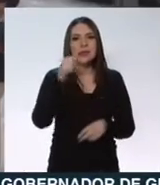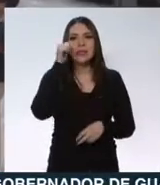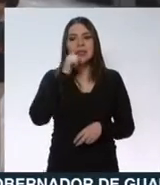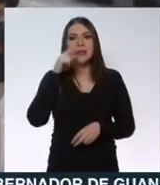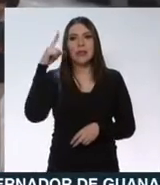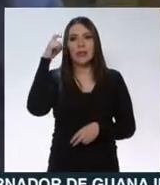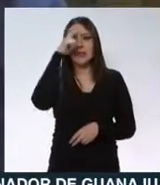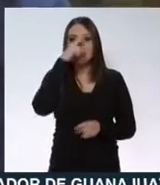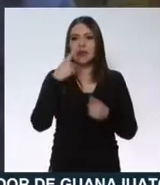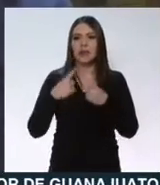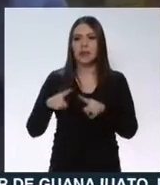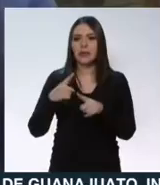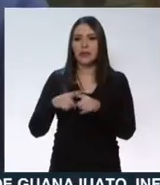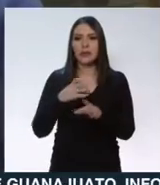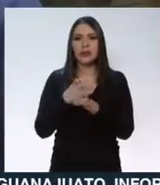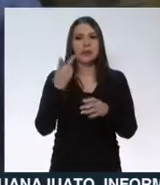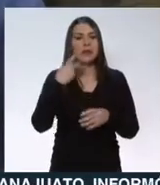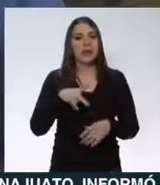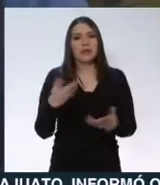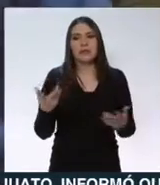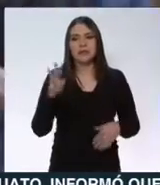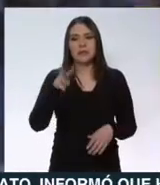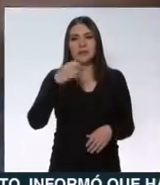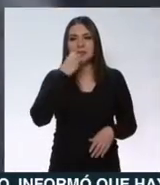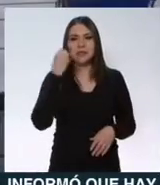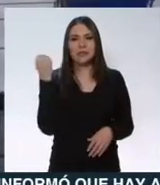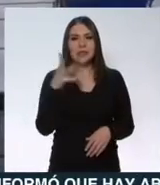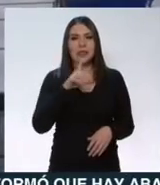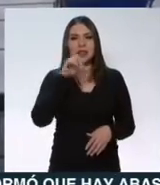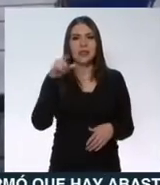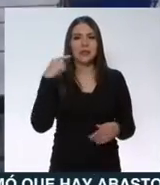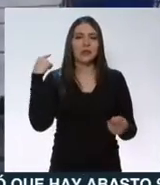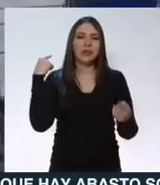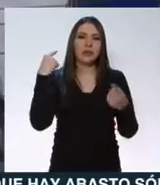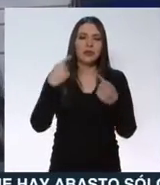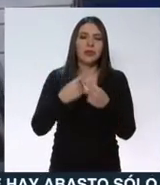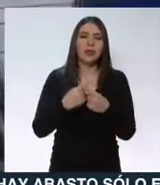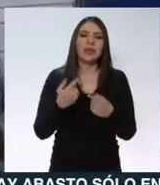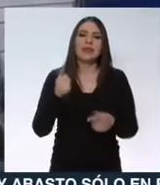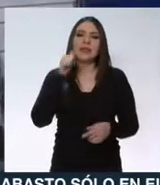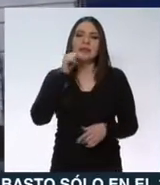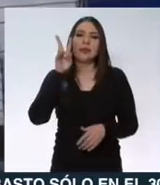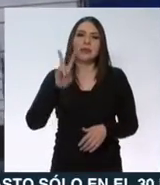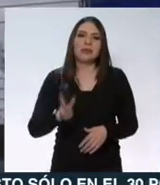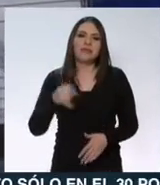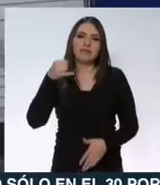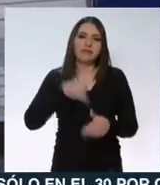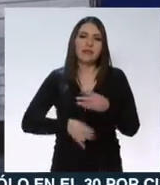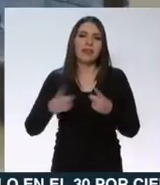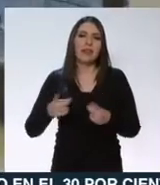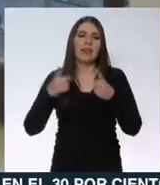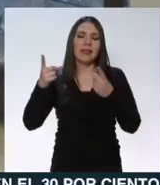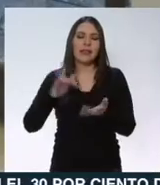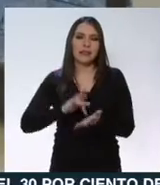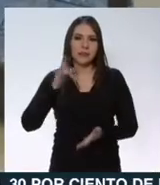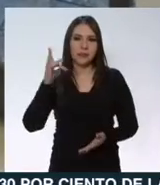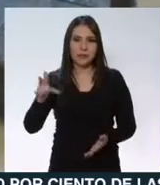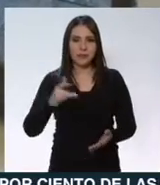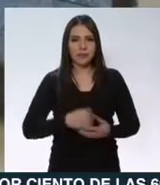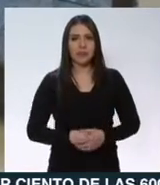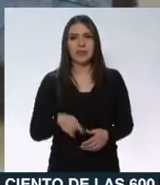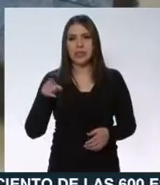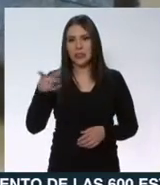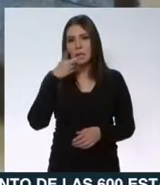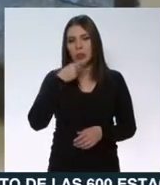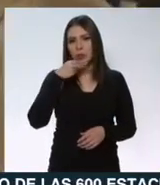reto, siempre, pero eso es maravilloso. Ya a la larga uno lo agradece profundamente. Creo que es un director